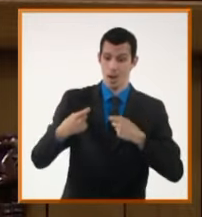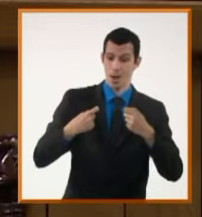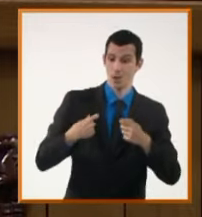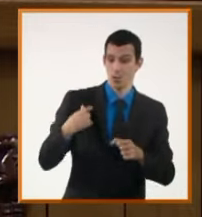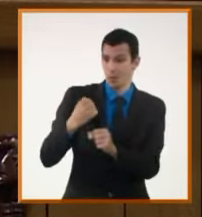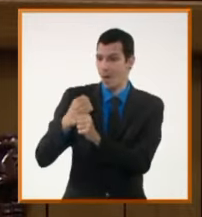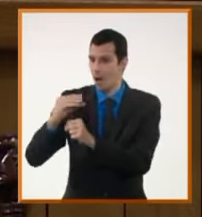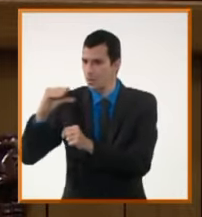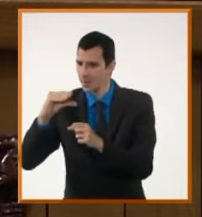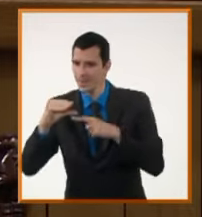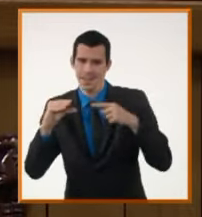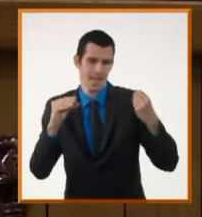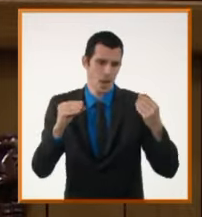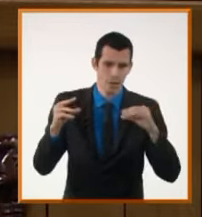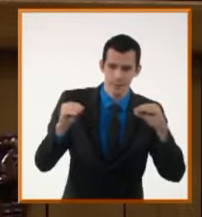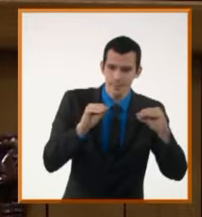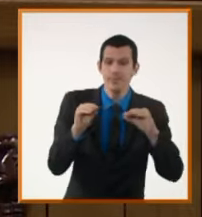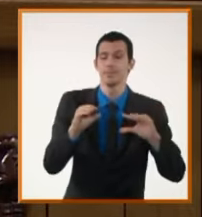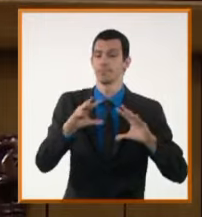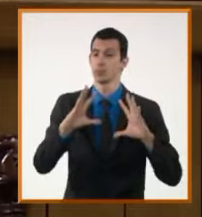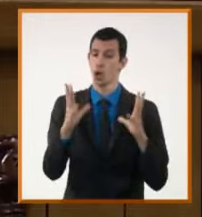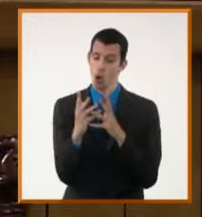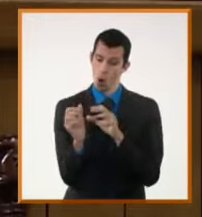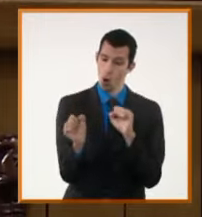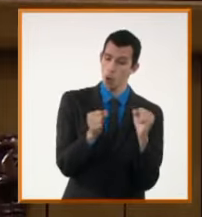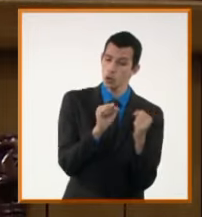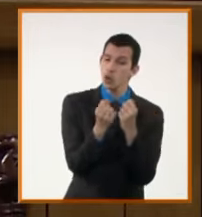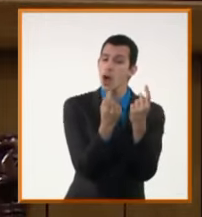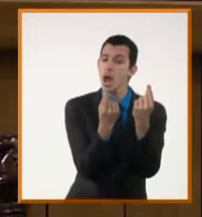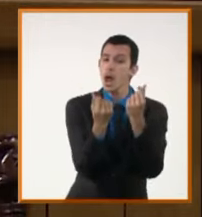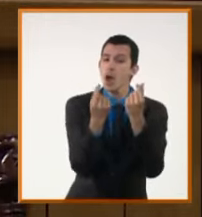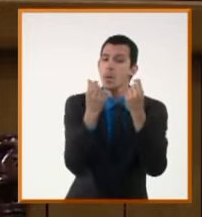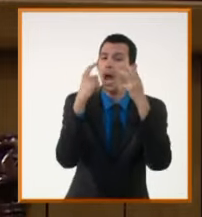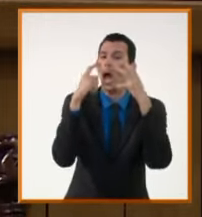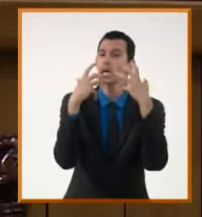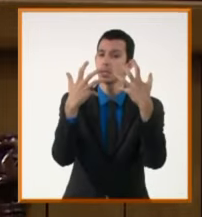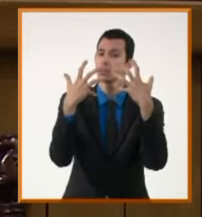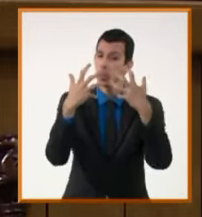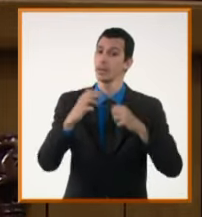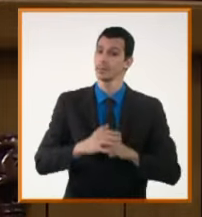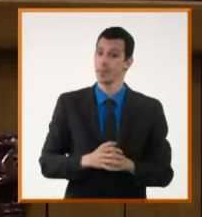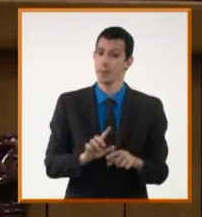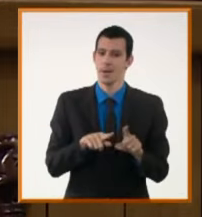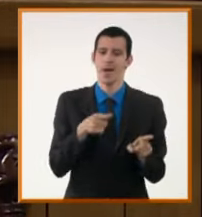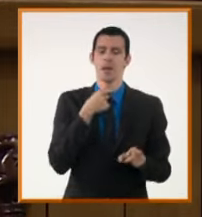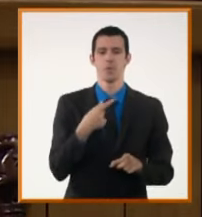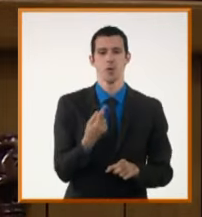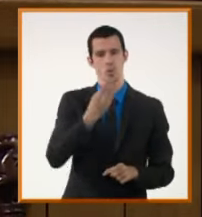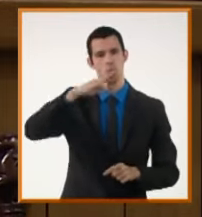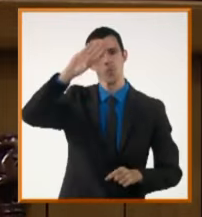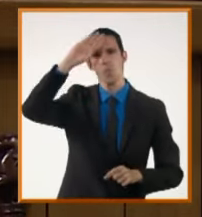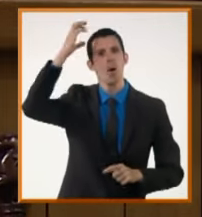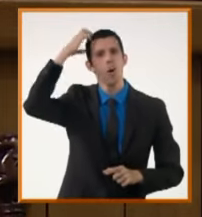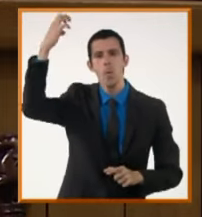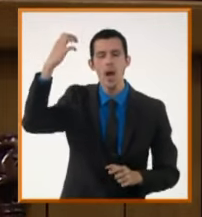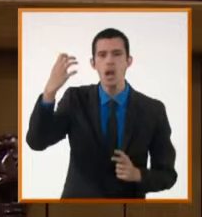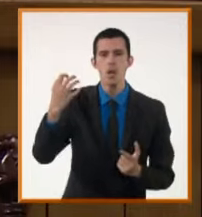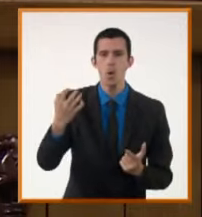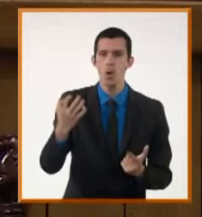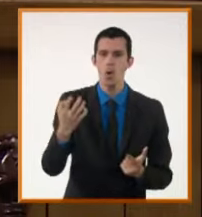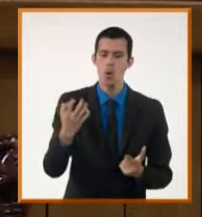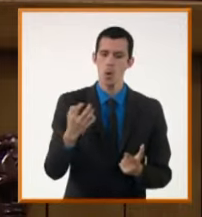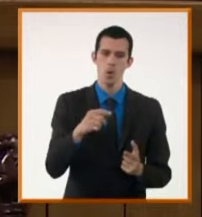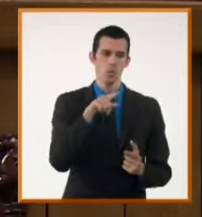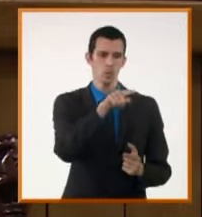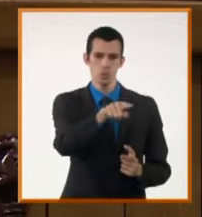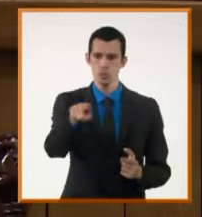actividad principal que siempre estará en manos de la empresa estatal socialista, pero nosotros si no cobramos impuestos, ¿con qué vamos a sustentar